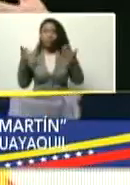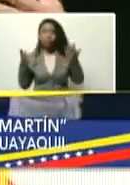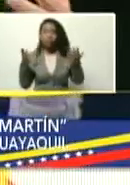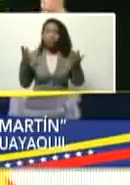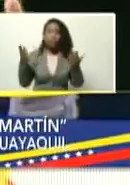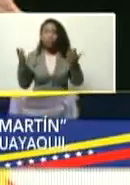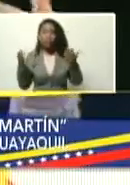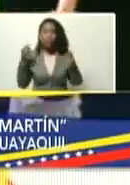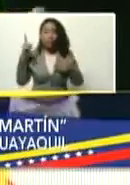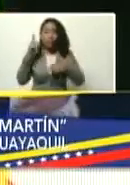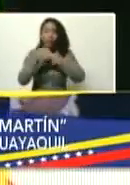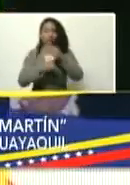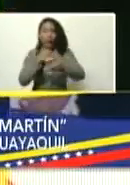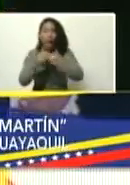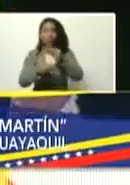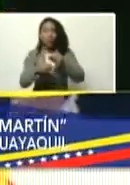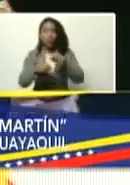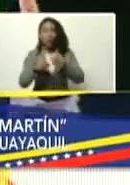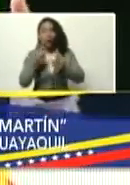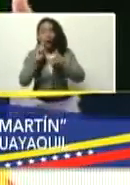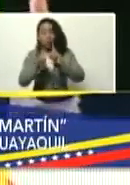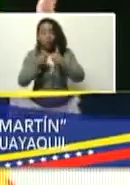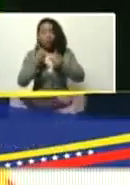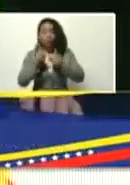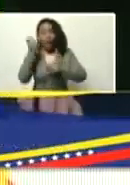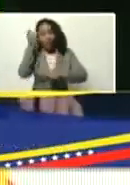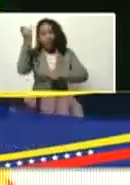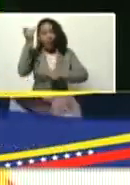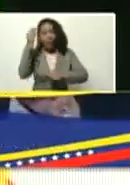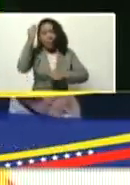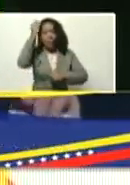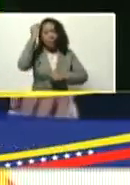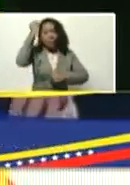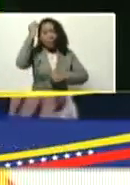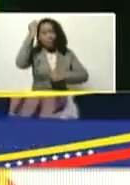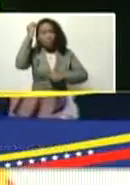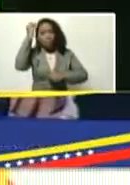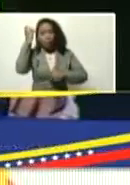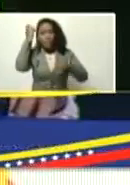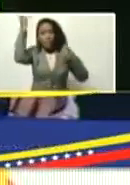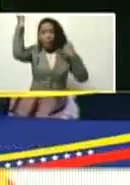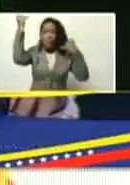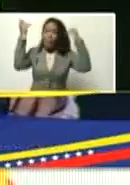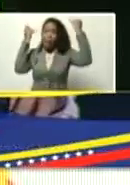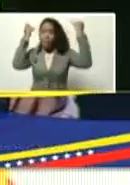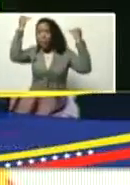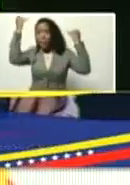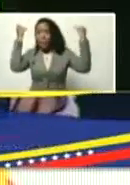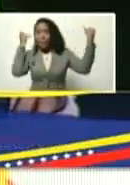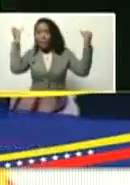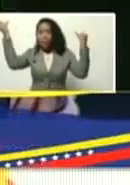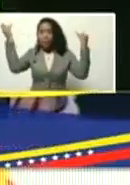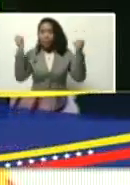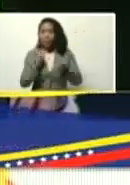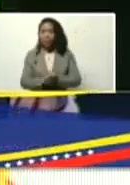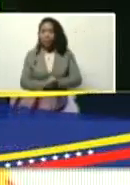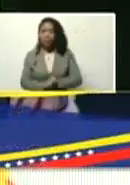a partir de eso se han generado una serie de ideas, pensamientos, elucubraciones